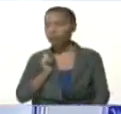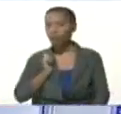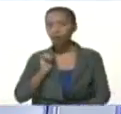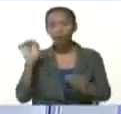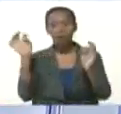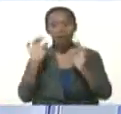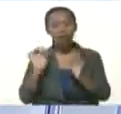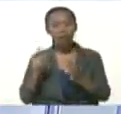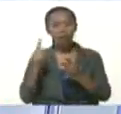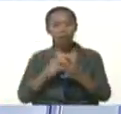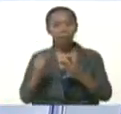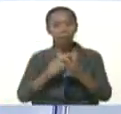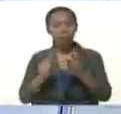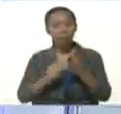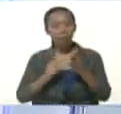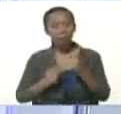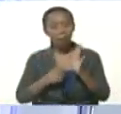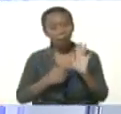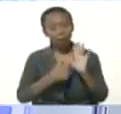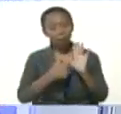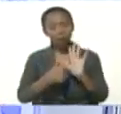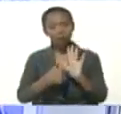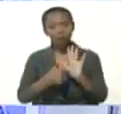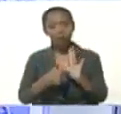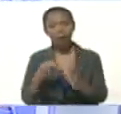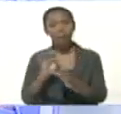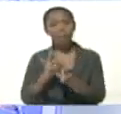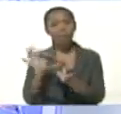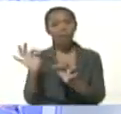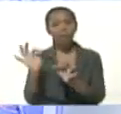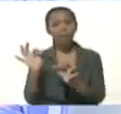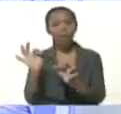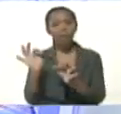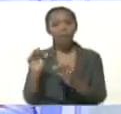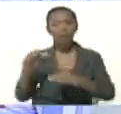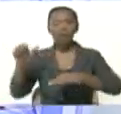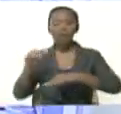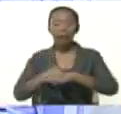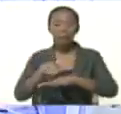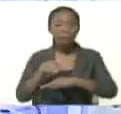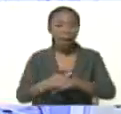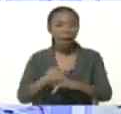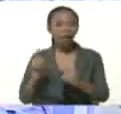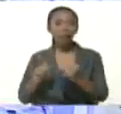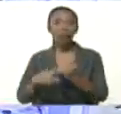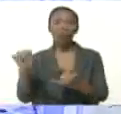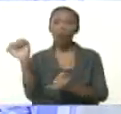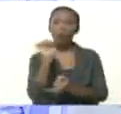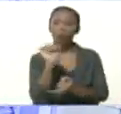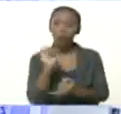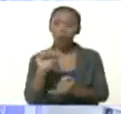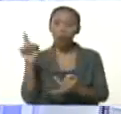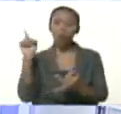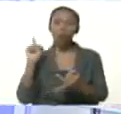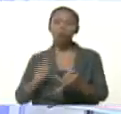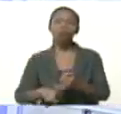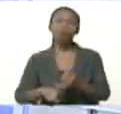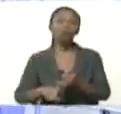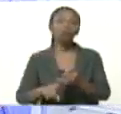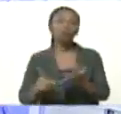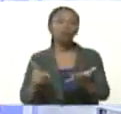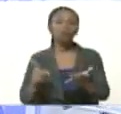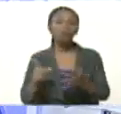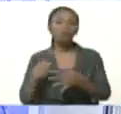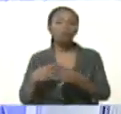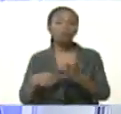artículos única y exclusivamente en Petro. Desde zapatos, vehículos, ya han ofertado, en este